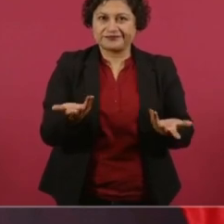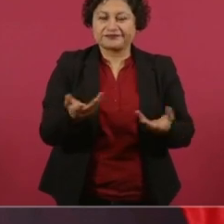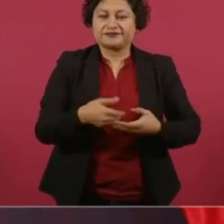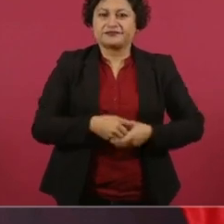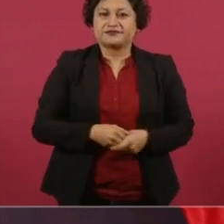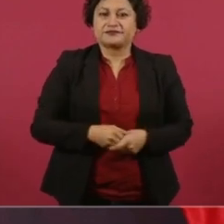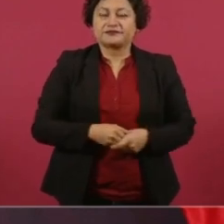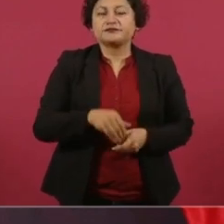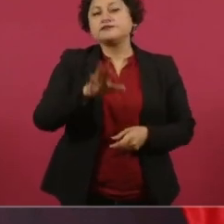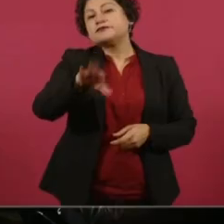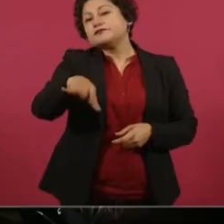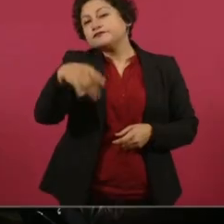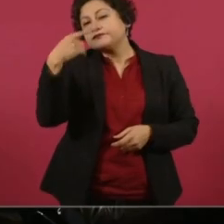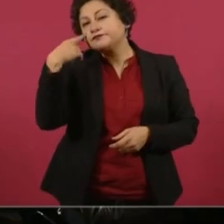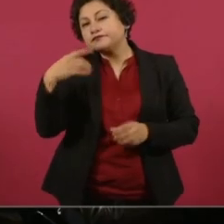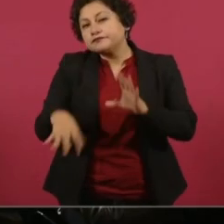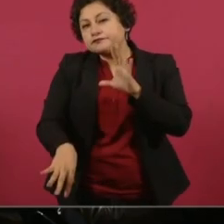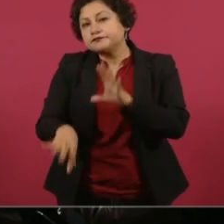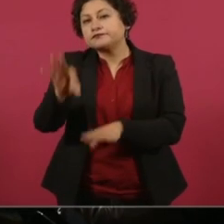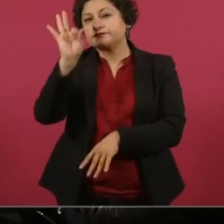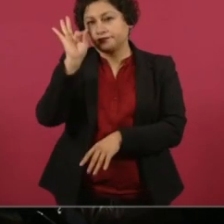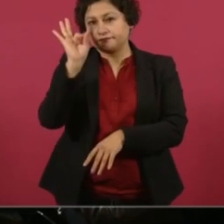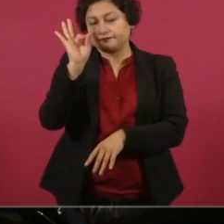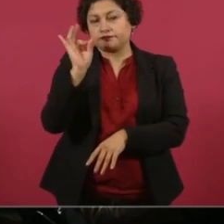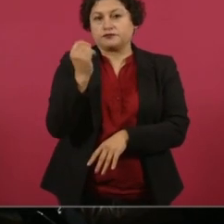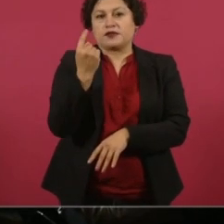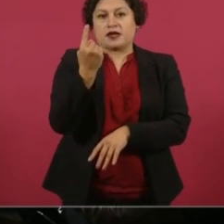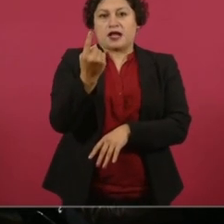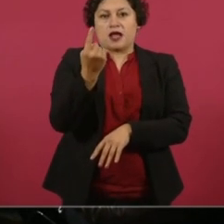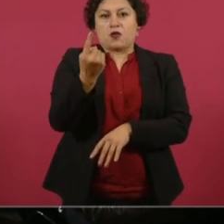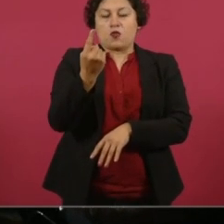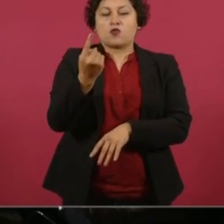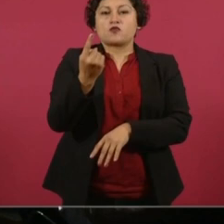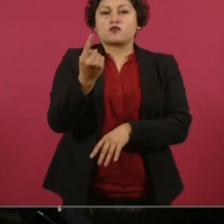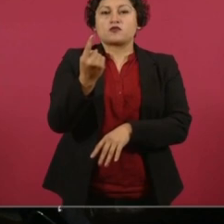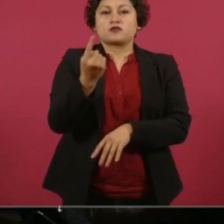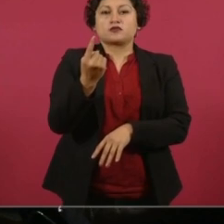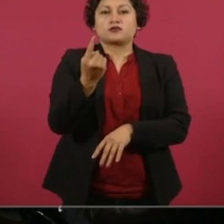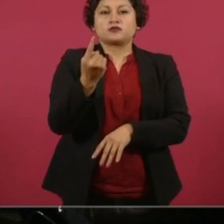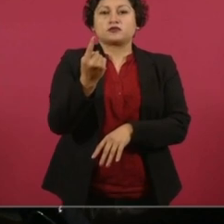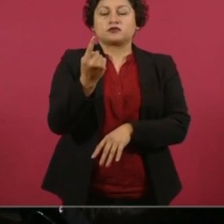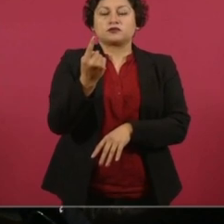¿Por qué no pones? Hay un mensaje en donde dice que